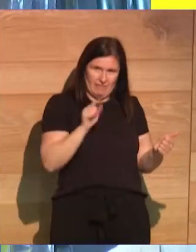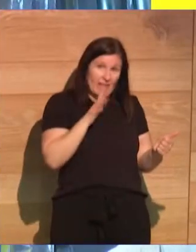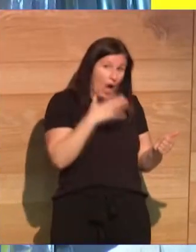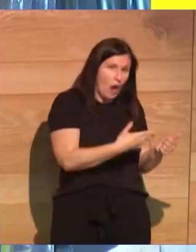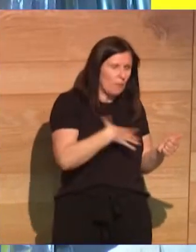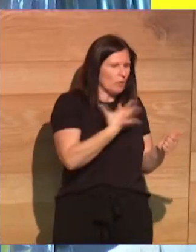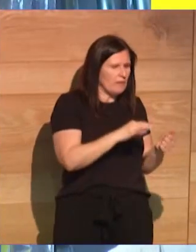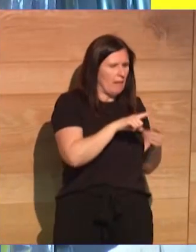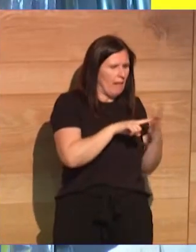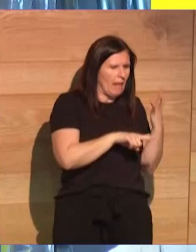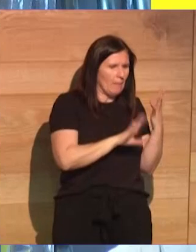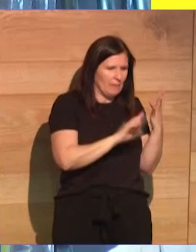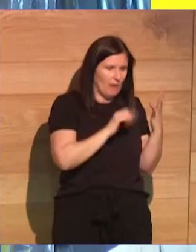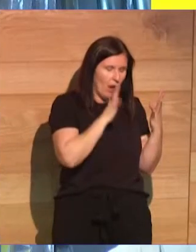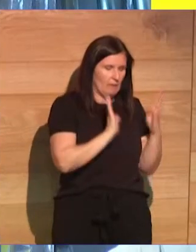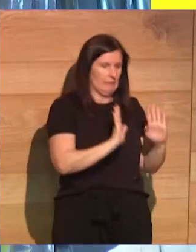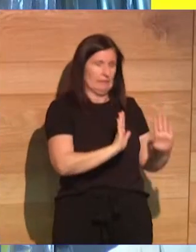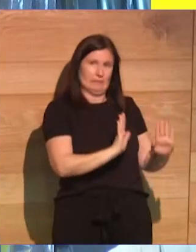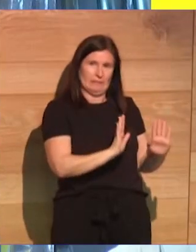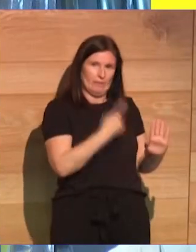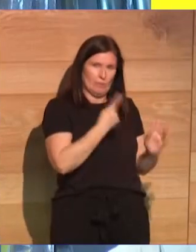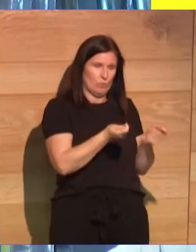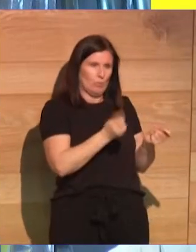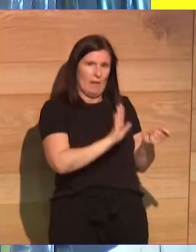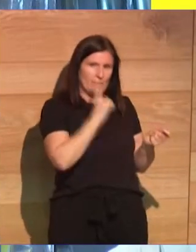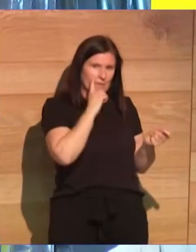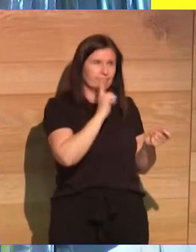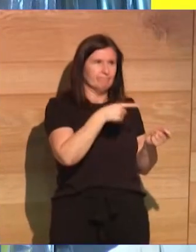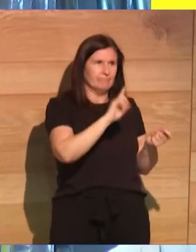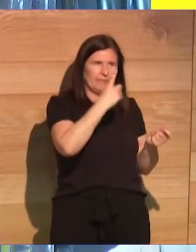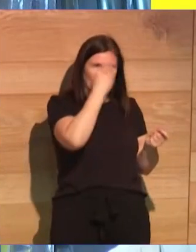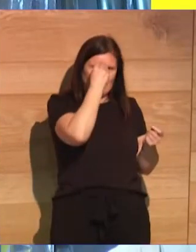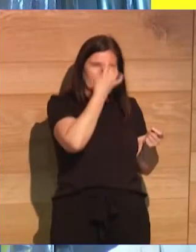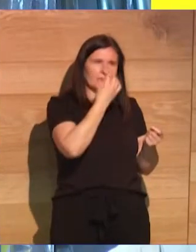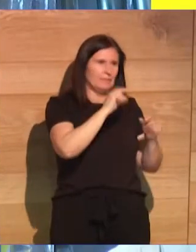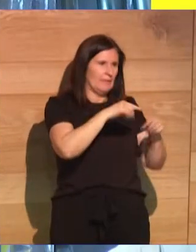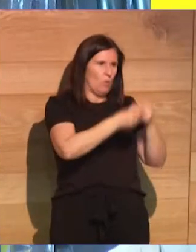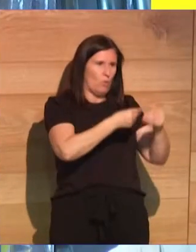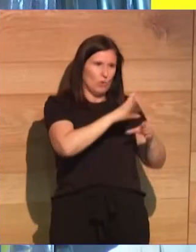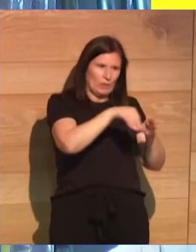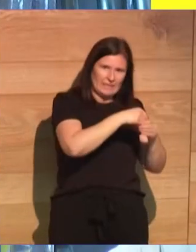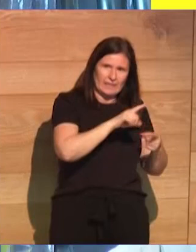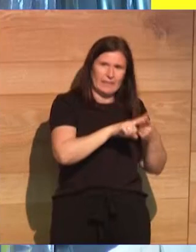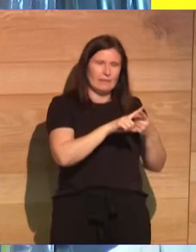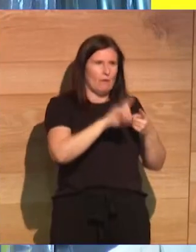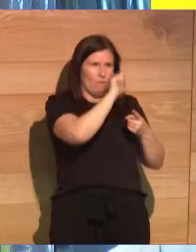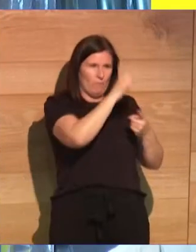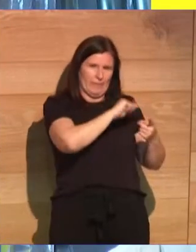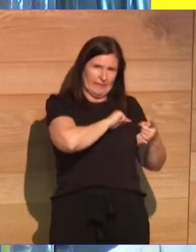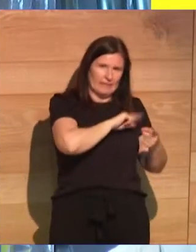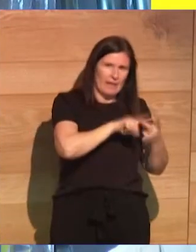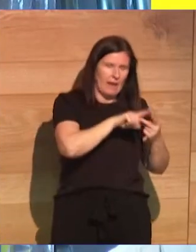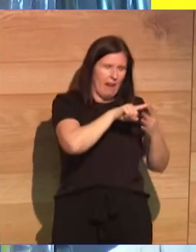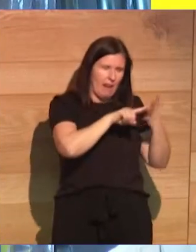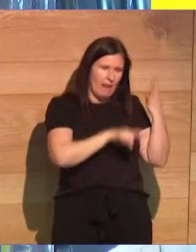tiene, entonces es el momento de construirlo pues de una manera inclusiva, de una manera responsable, de una manera ética,